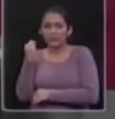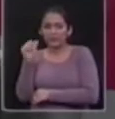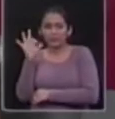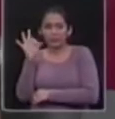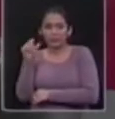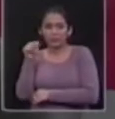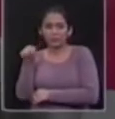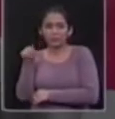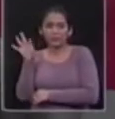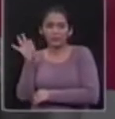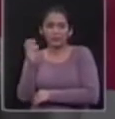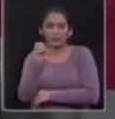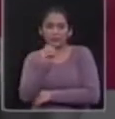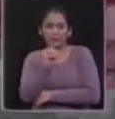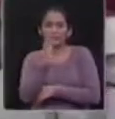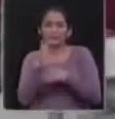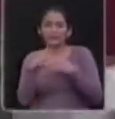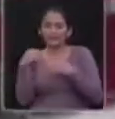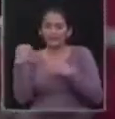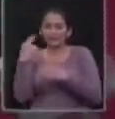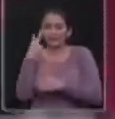tiene todos los detalles.